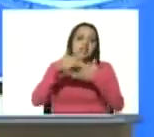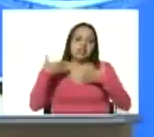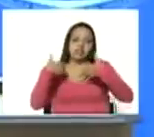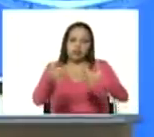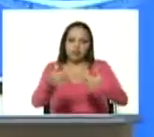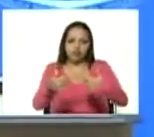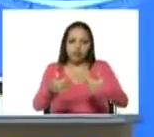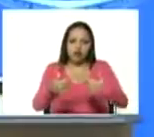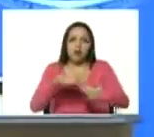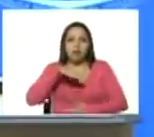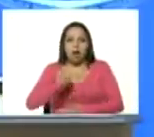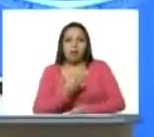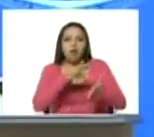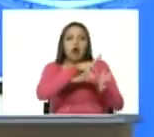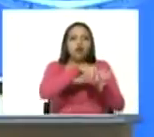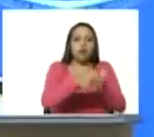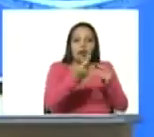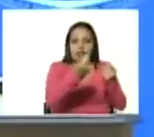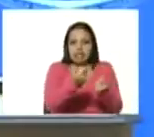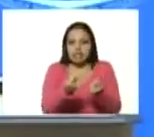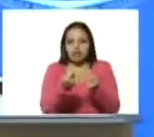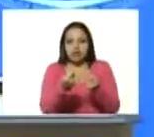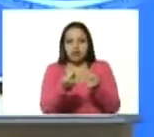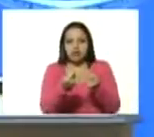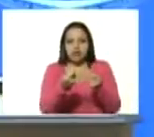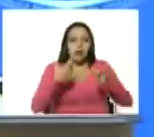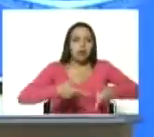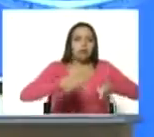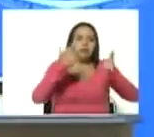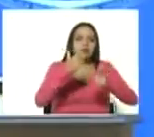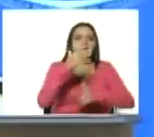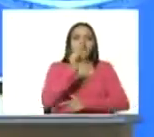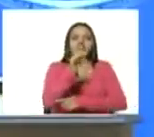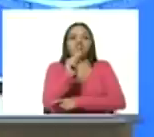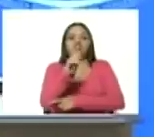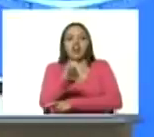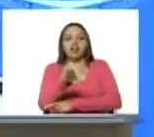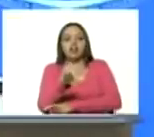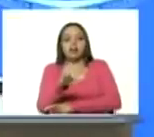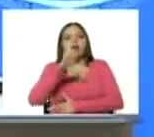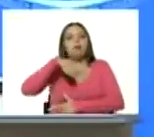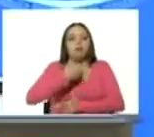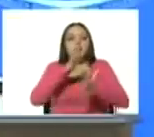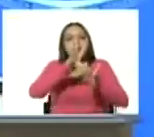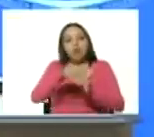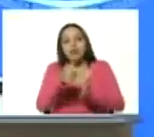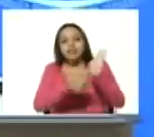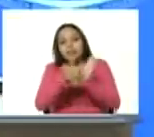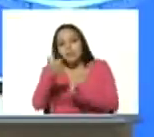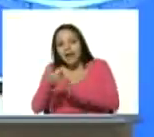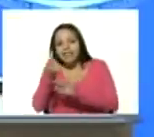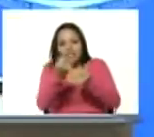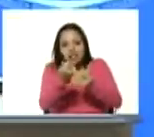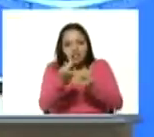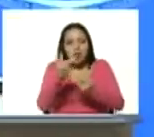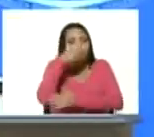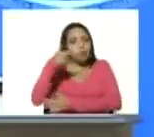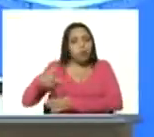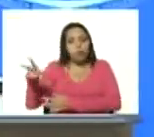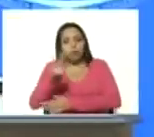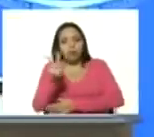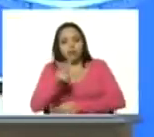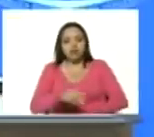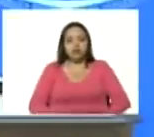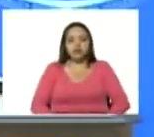plata vía una licencia de la OFAC, para poder robarse más plata del pueblo de Venezuela.